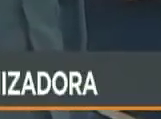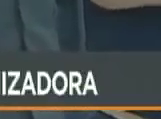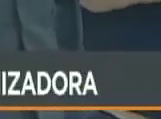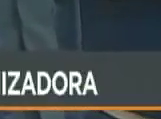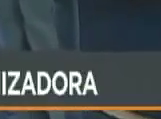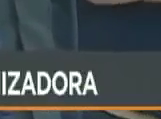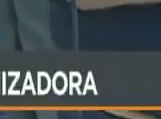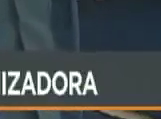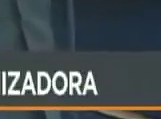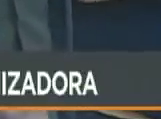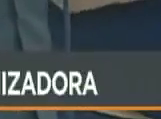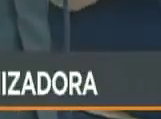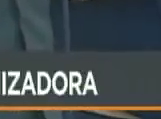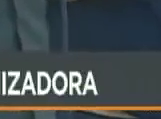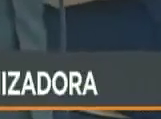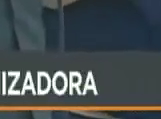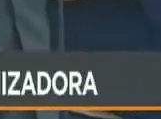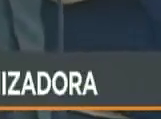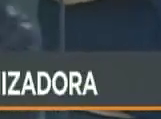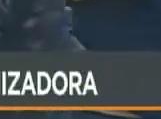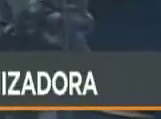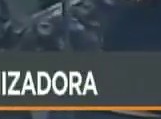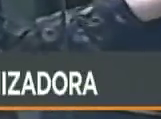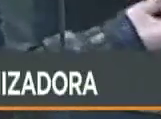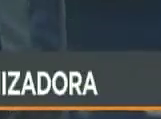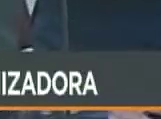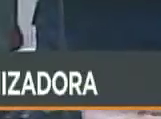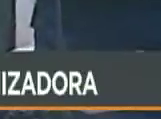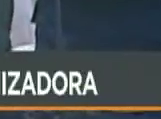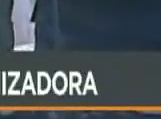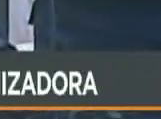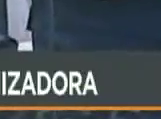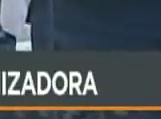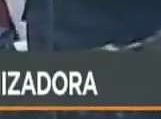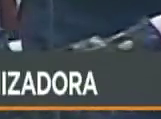dibujando una sonrisa en mi cuerpo que se eriza al